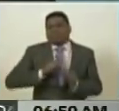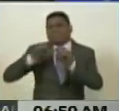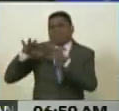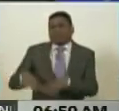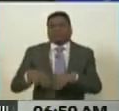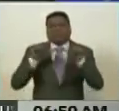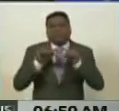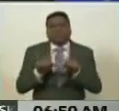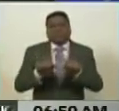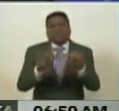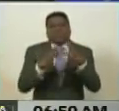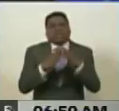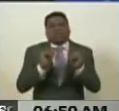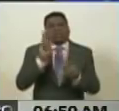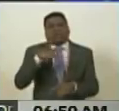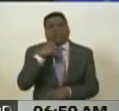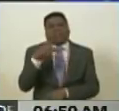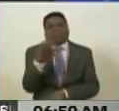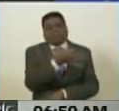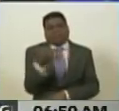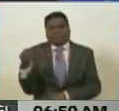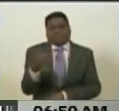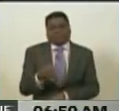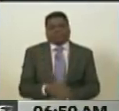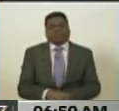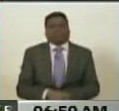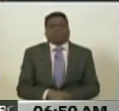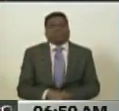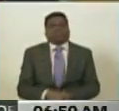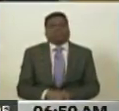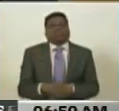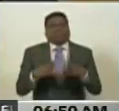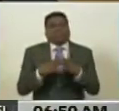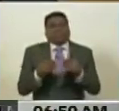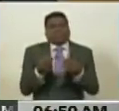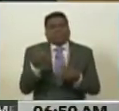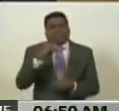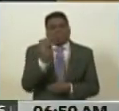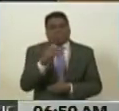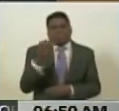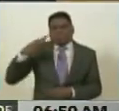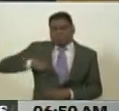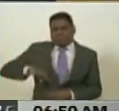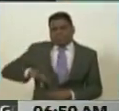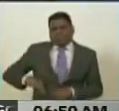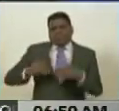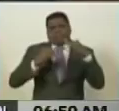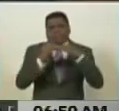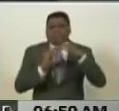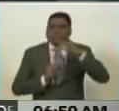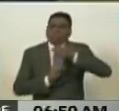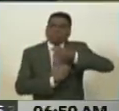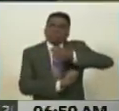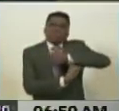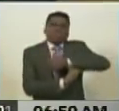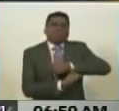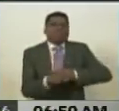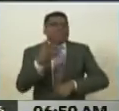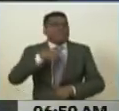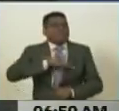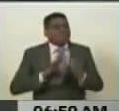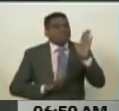a continuar en la política correcta que comenzó el presidente Chávez de recuperación progresiva del salario y sostenida, como se ha hecho hasta ahora y que nosotros vamos a